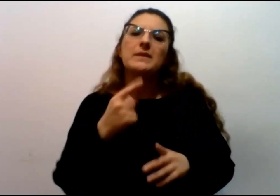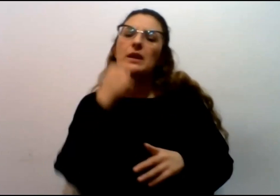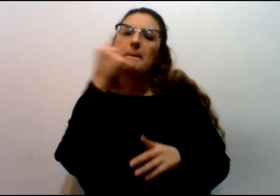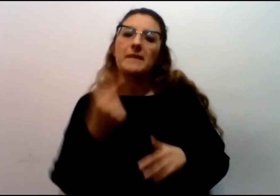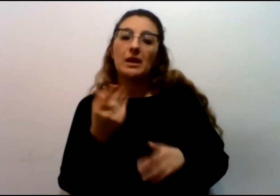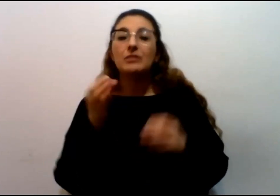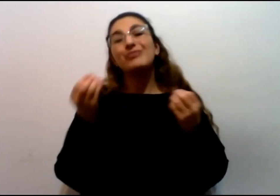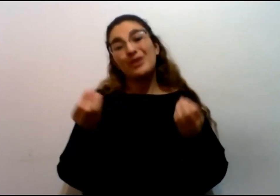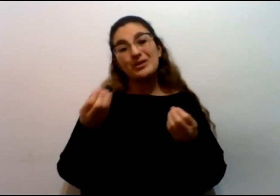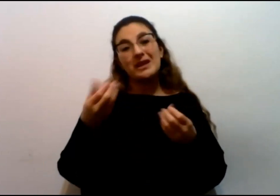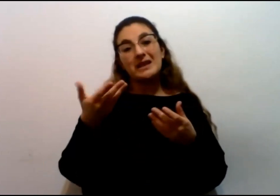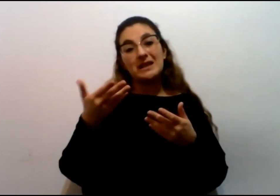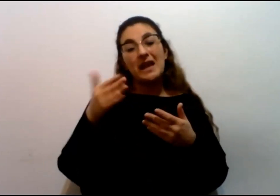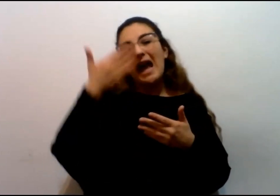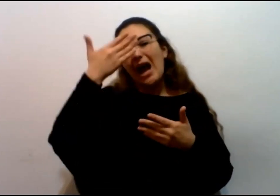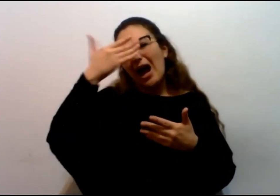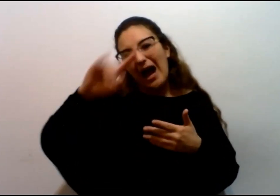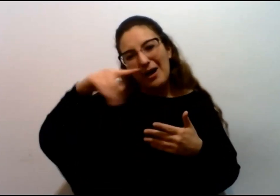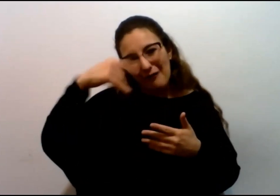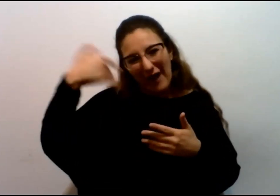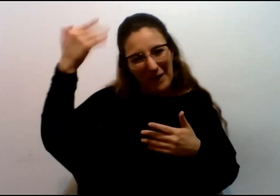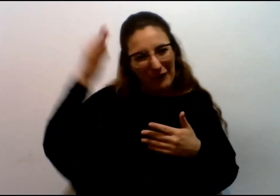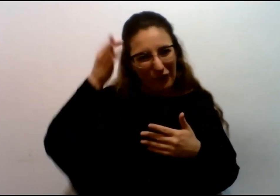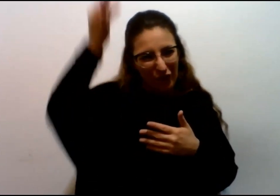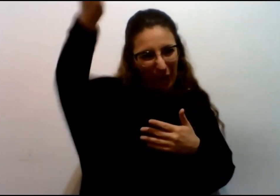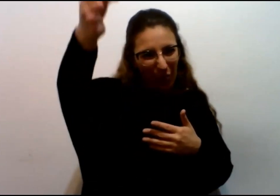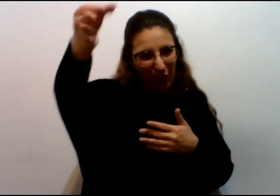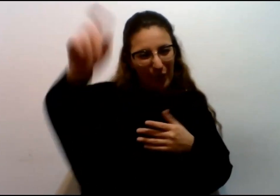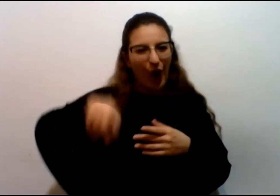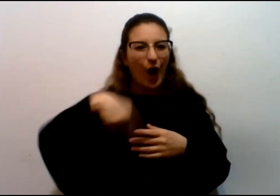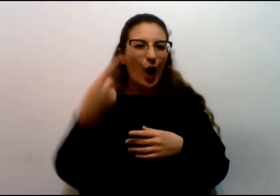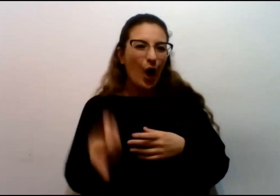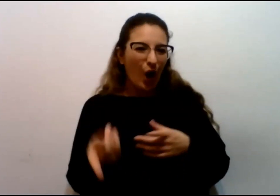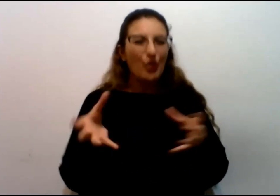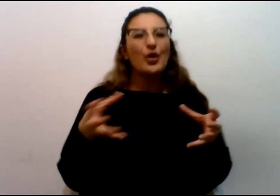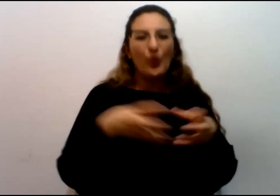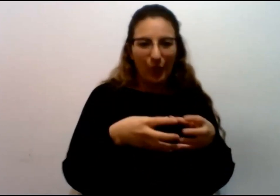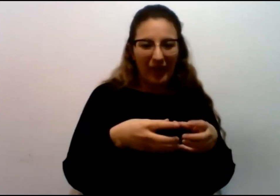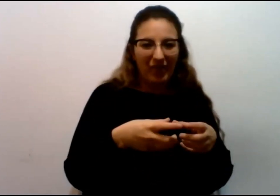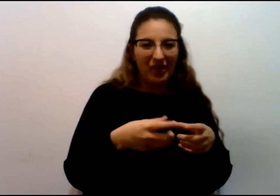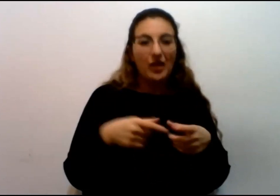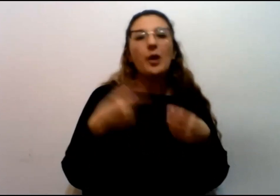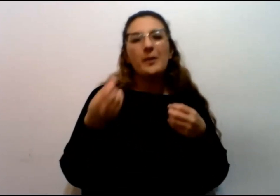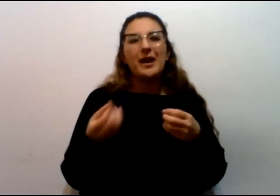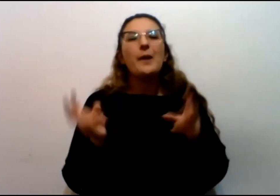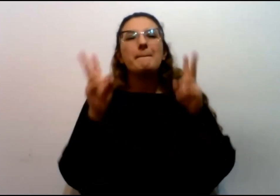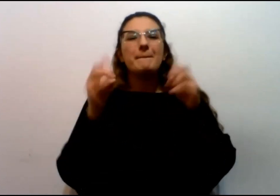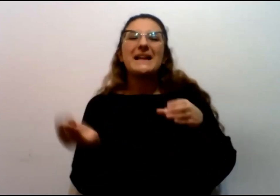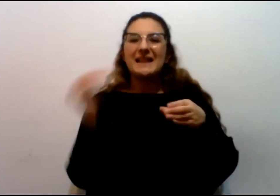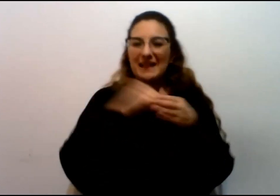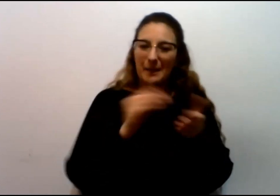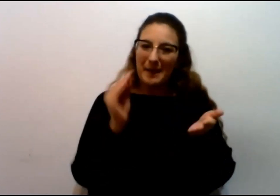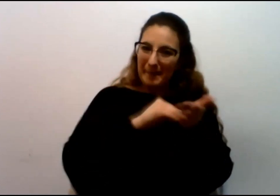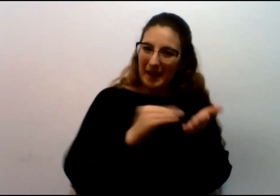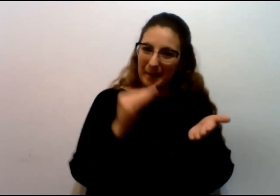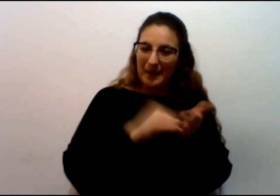posibilidad A un futuro seminario Para tratar De determinar Los temas Que se requieren Por ejemplo Uno de los temas Que han